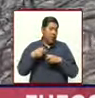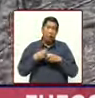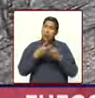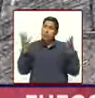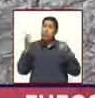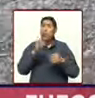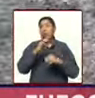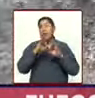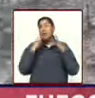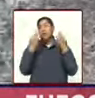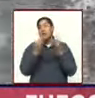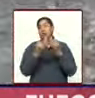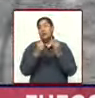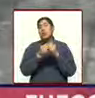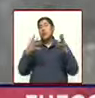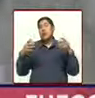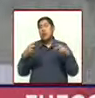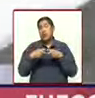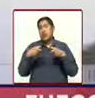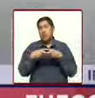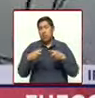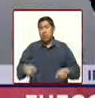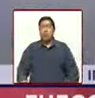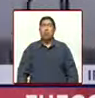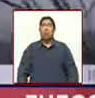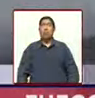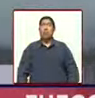varias familias se quedaron sin luz.